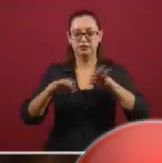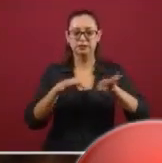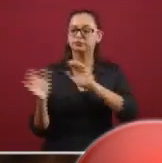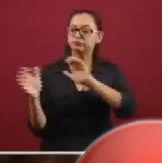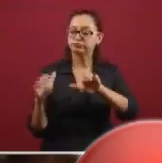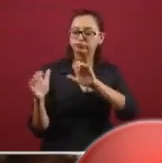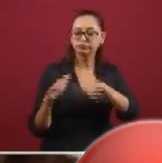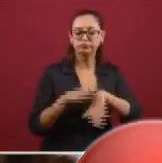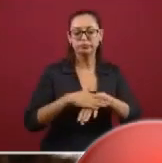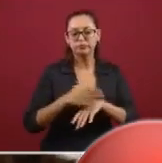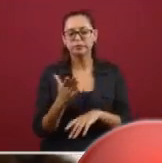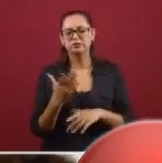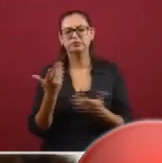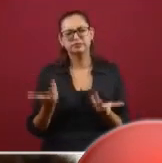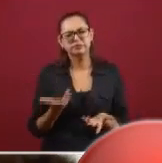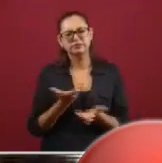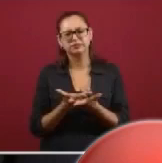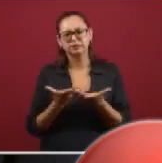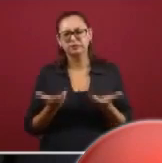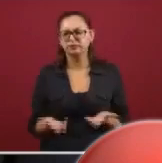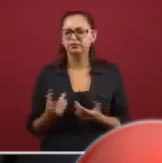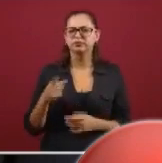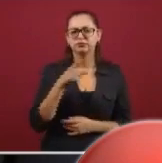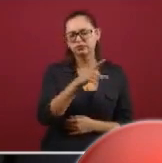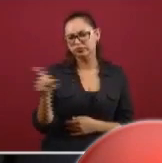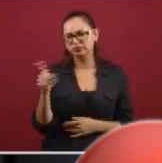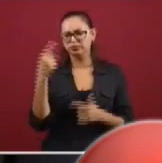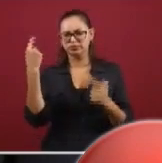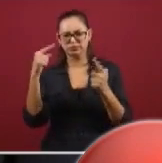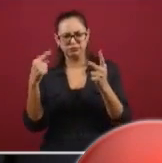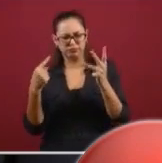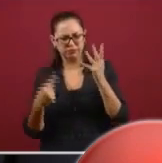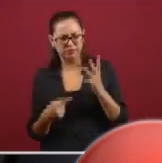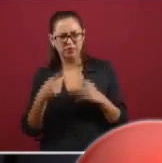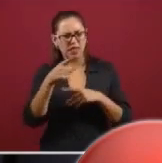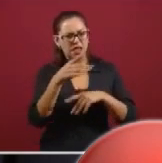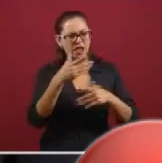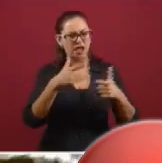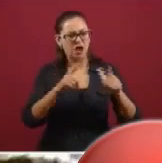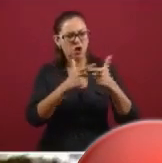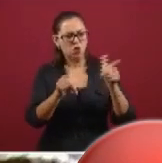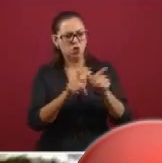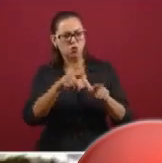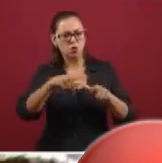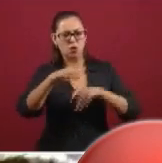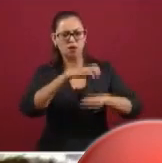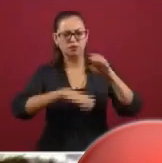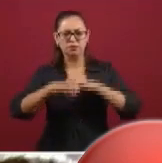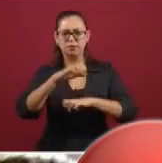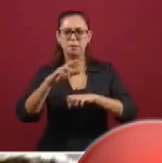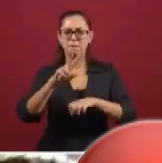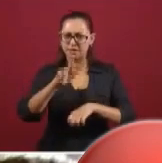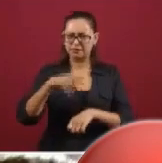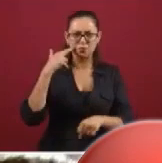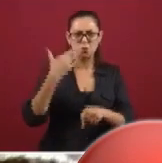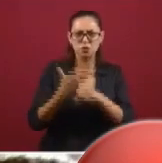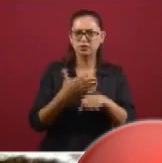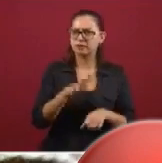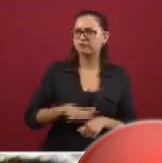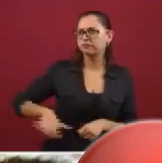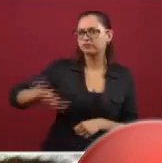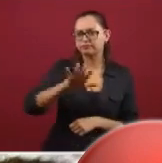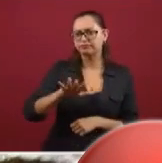las directrices para fomentar que el sector empresarial sea, digamos, más responsable socialmente?